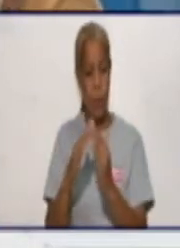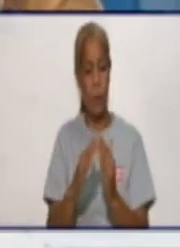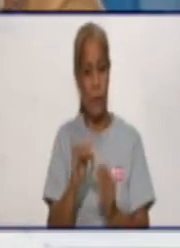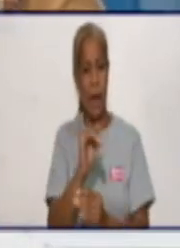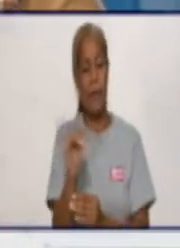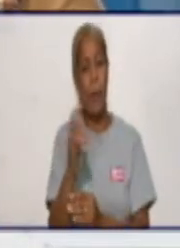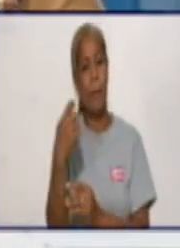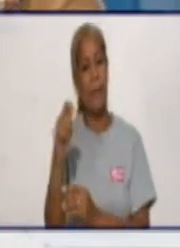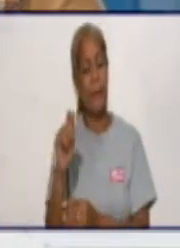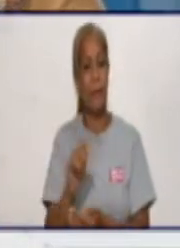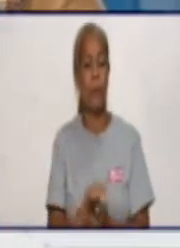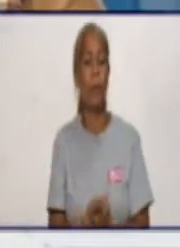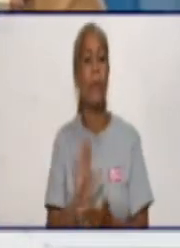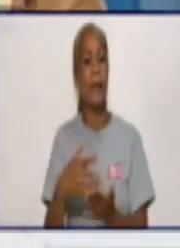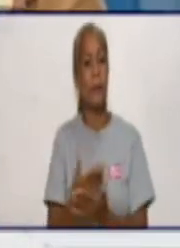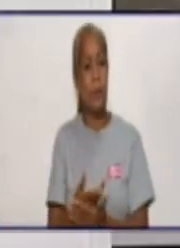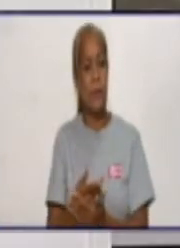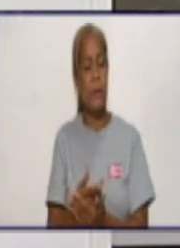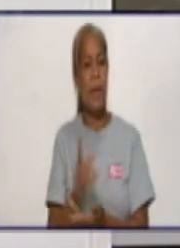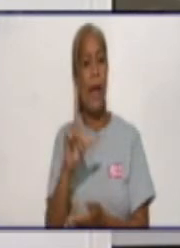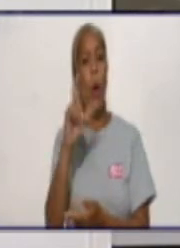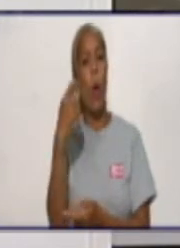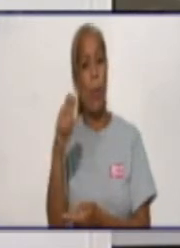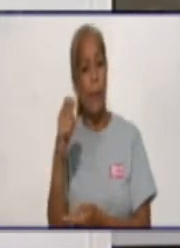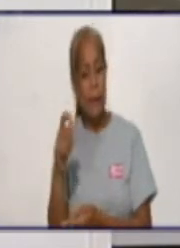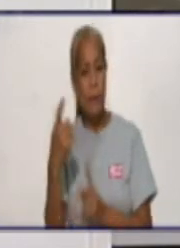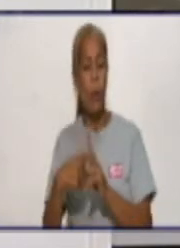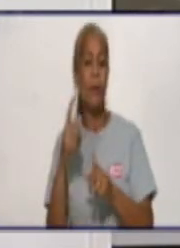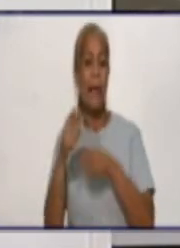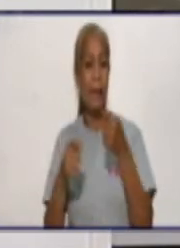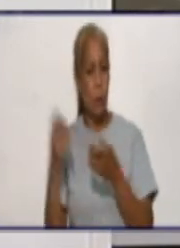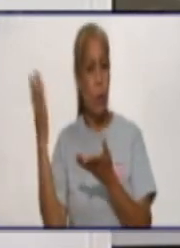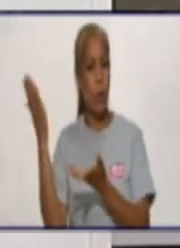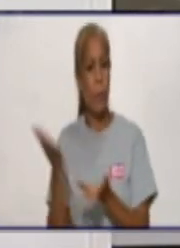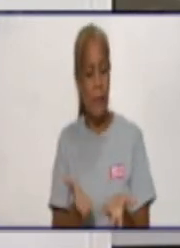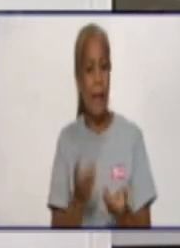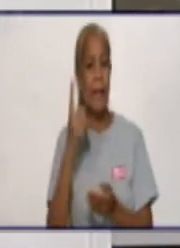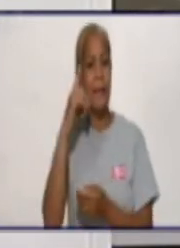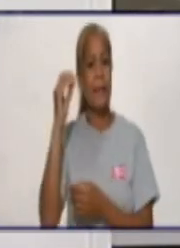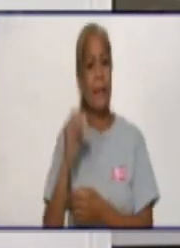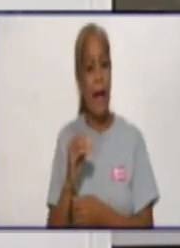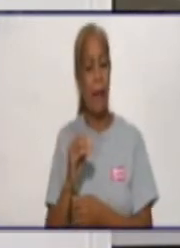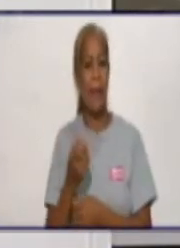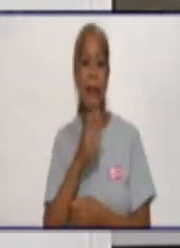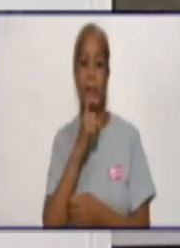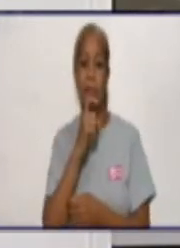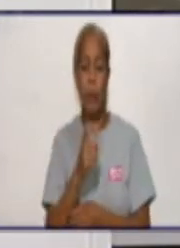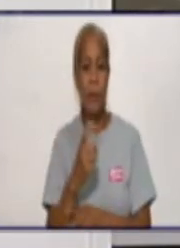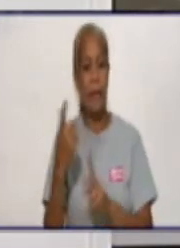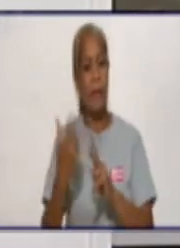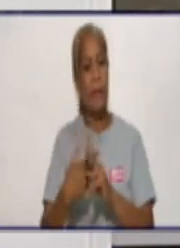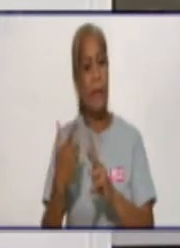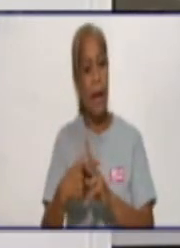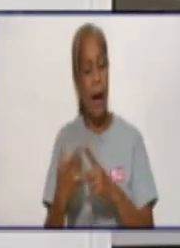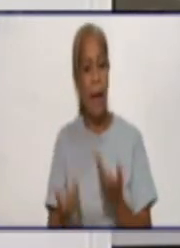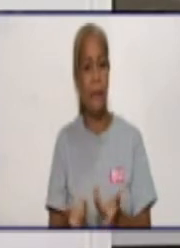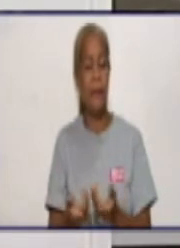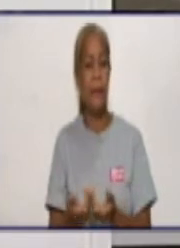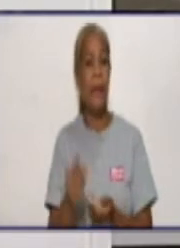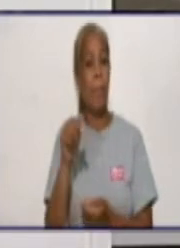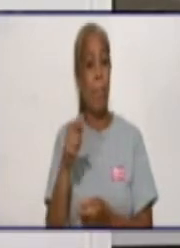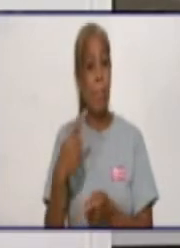tampoco esté exento de las limitaciones de la escasez de insumos y hacia ese camino de sobrellevar